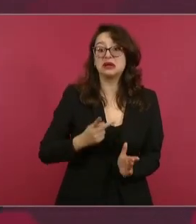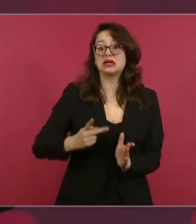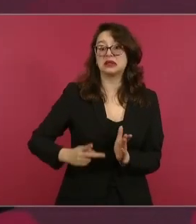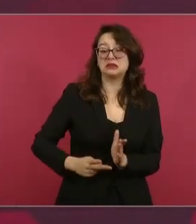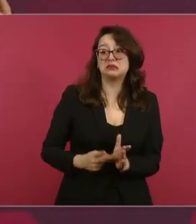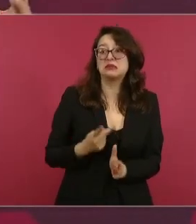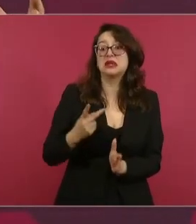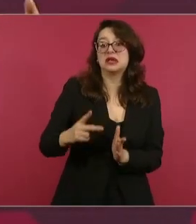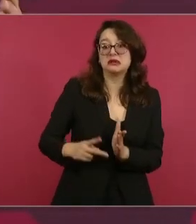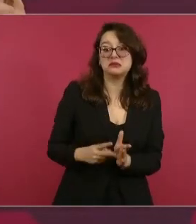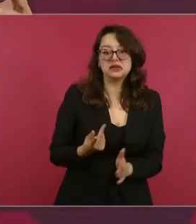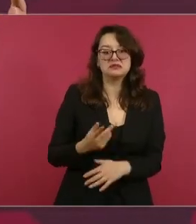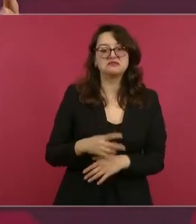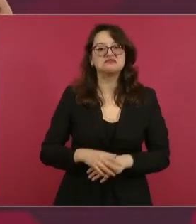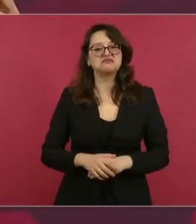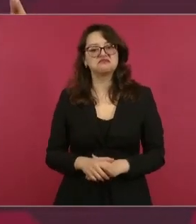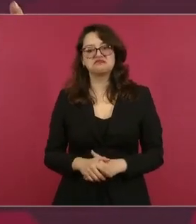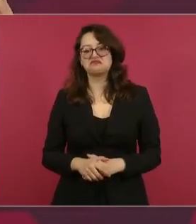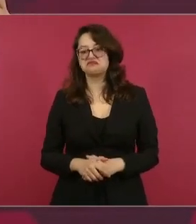son